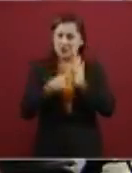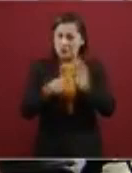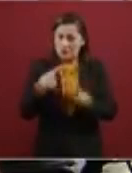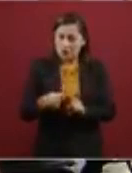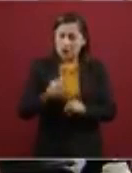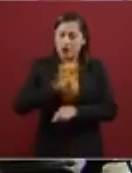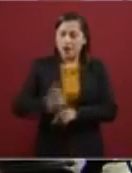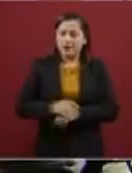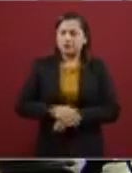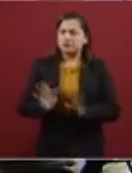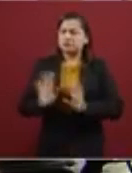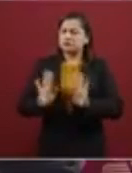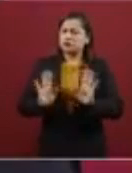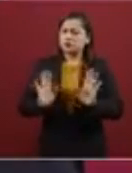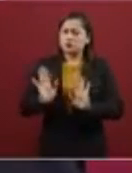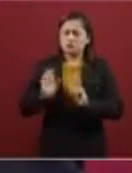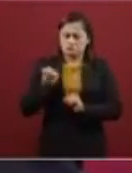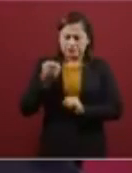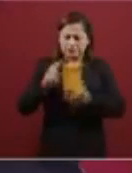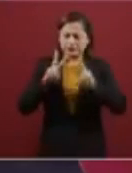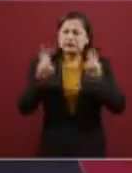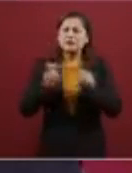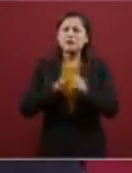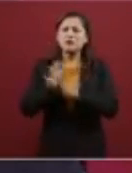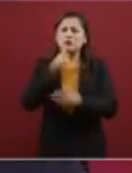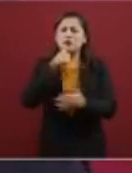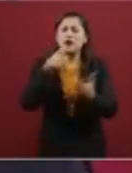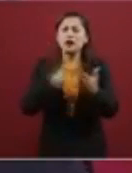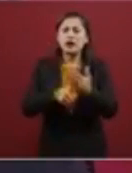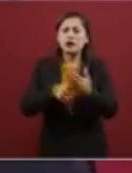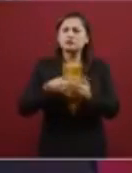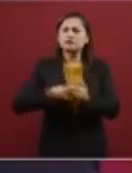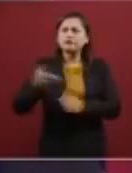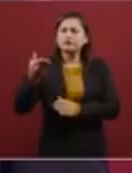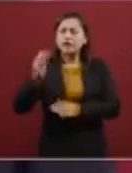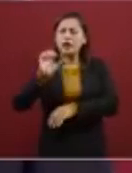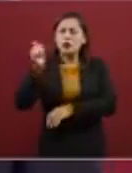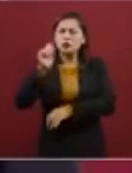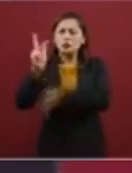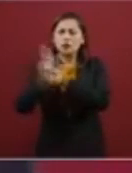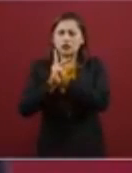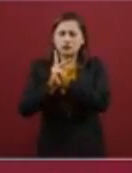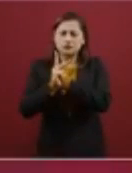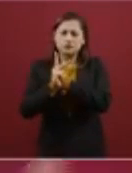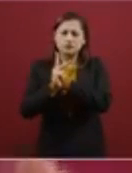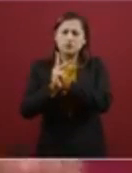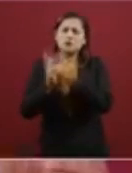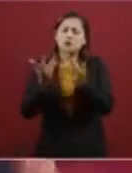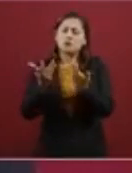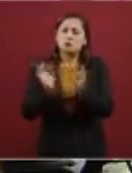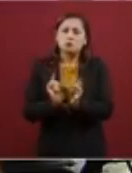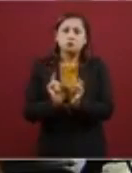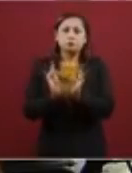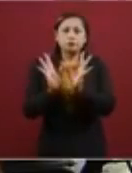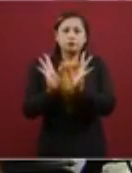En este caso se trata de una carta que se envió a un gobierno extranjero y que de repente